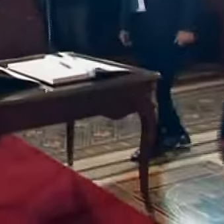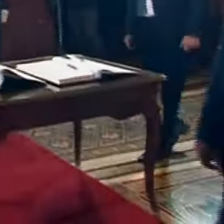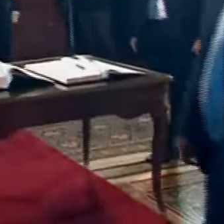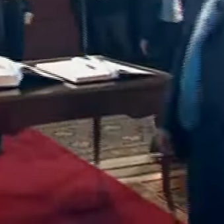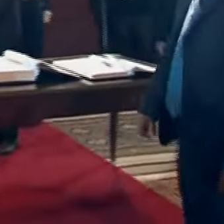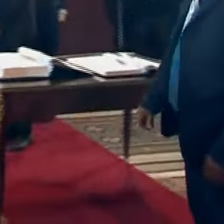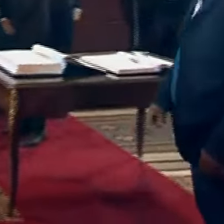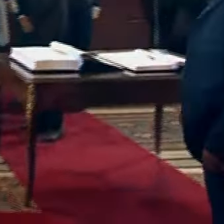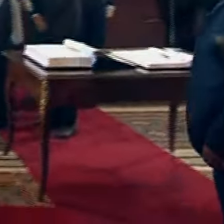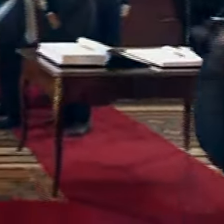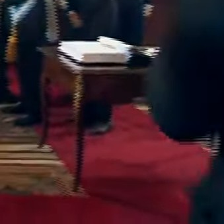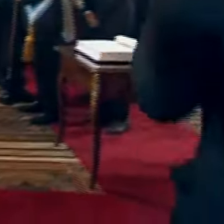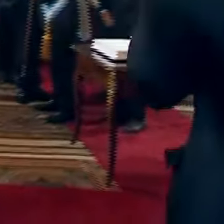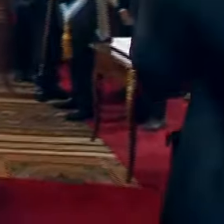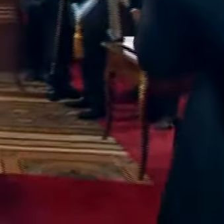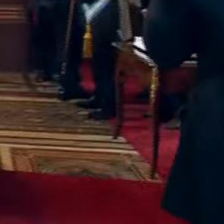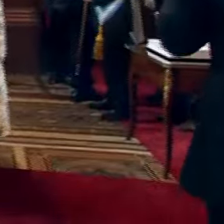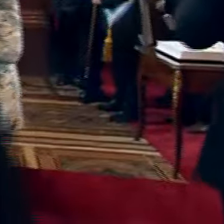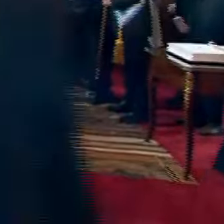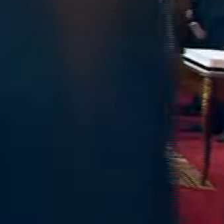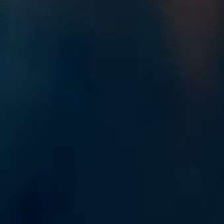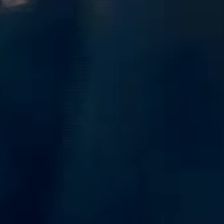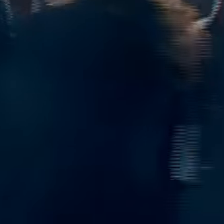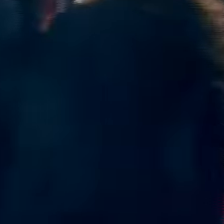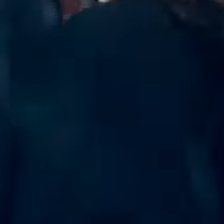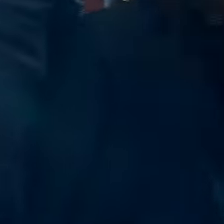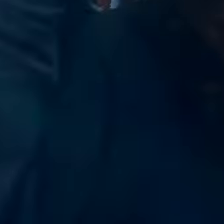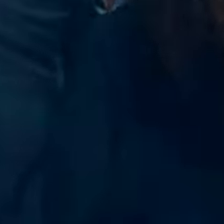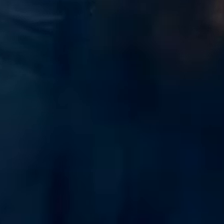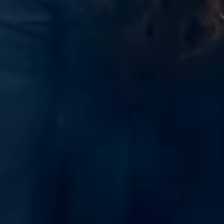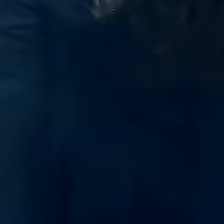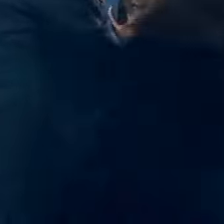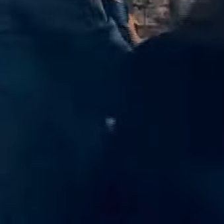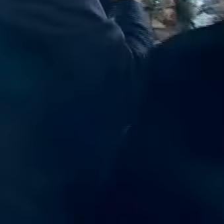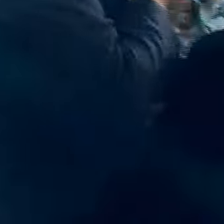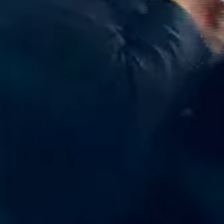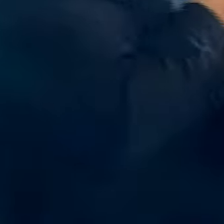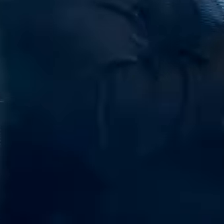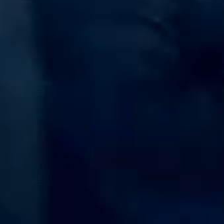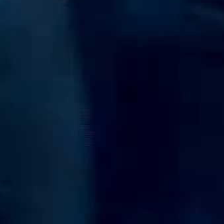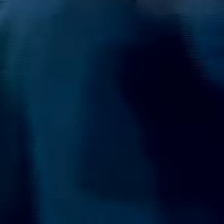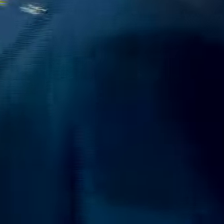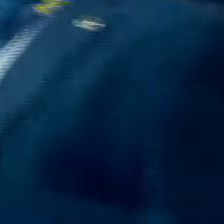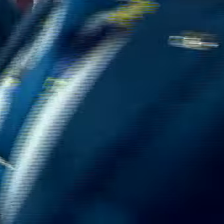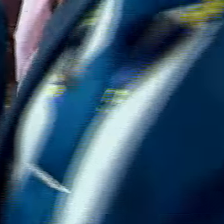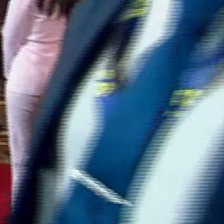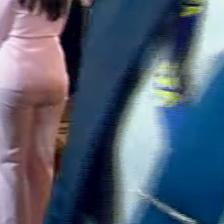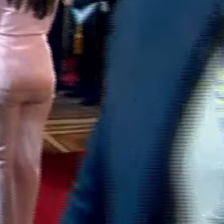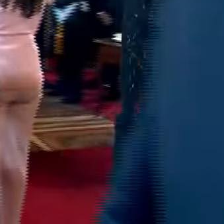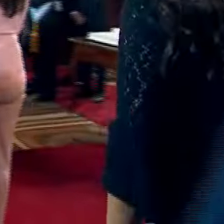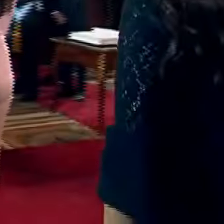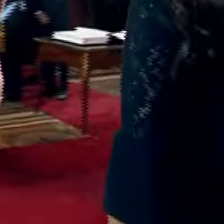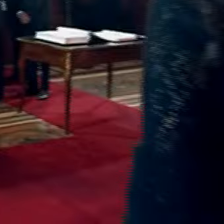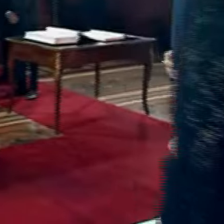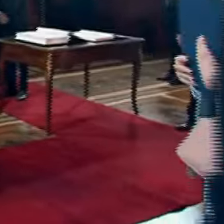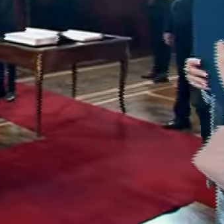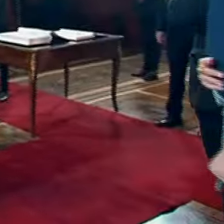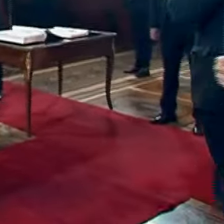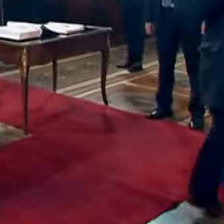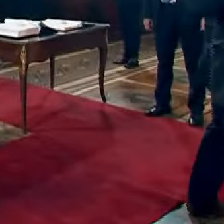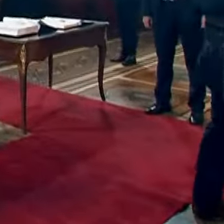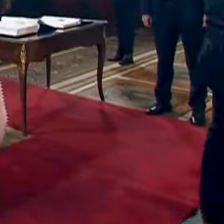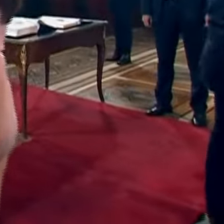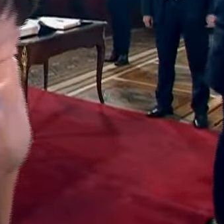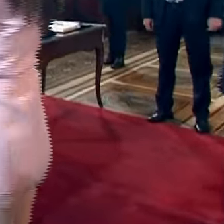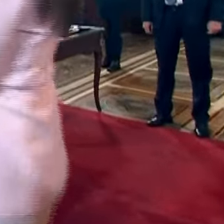la Constitución Nacional que se presenta históricamente en la apertura